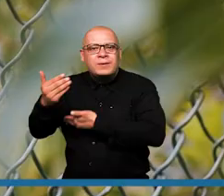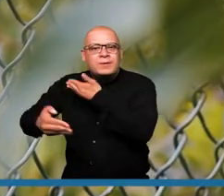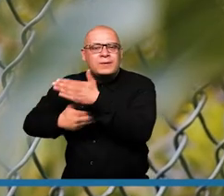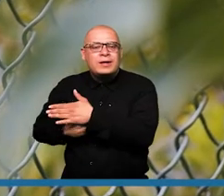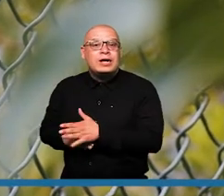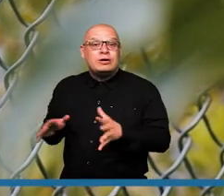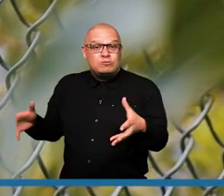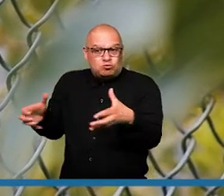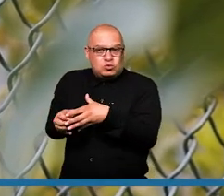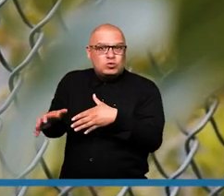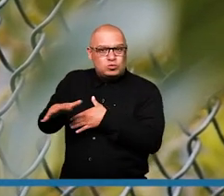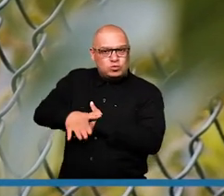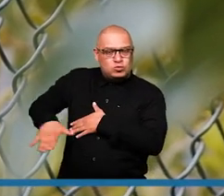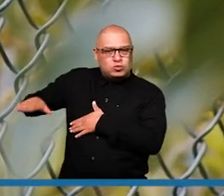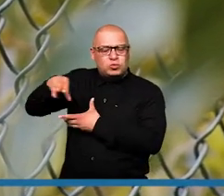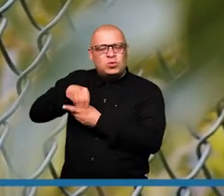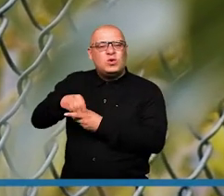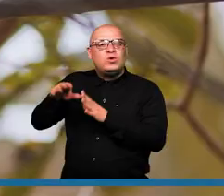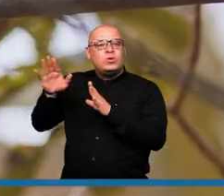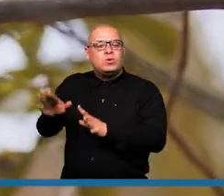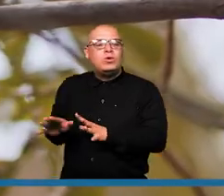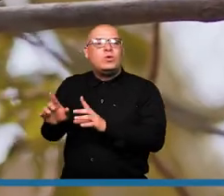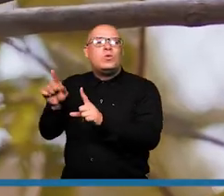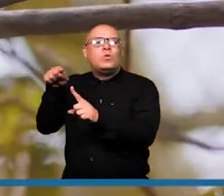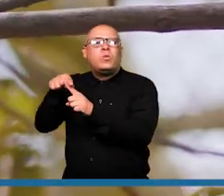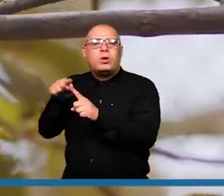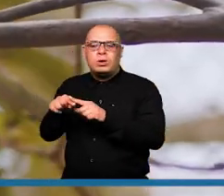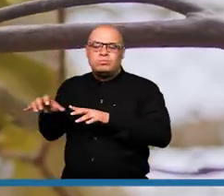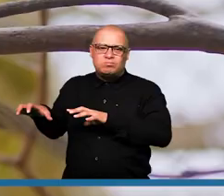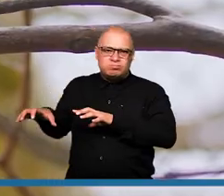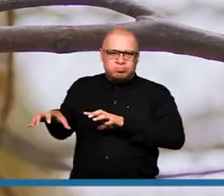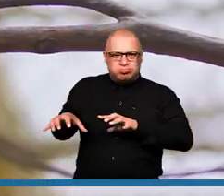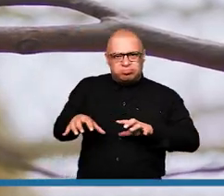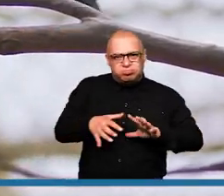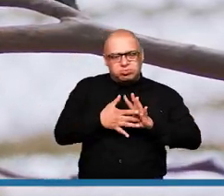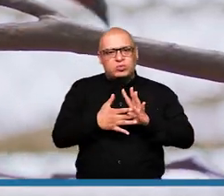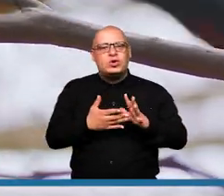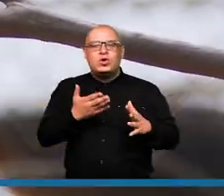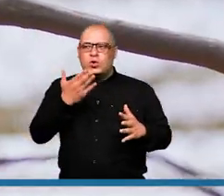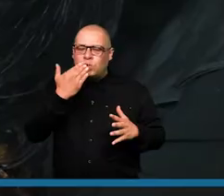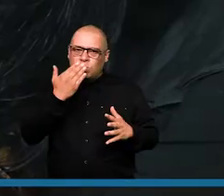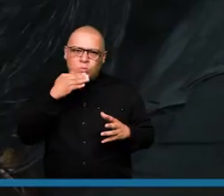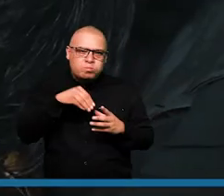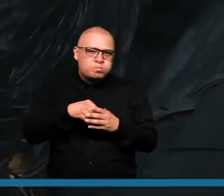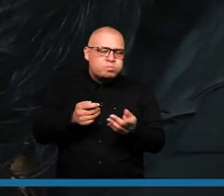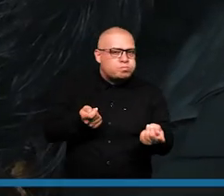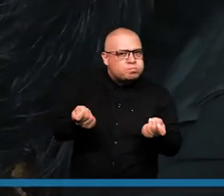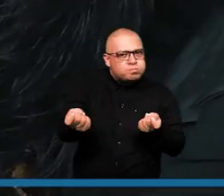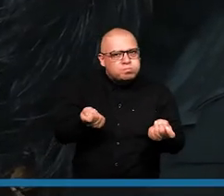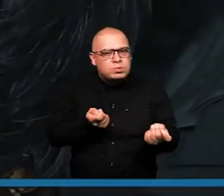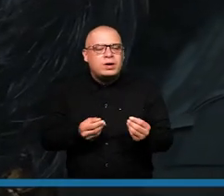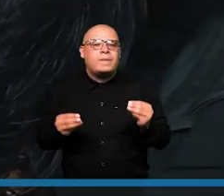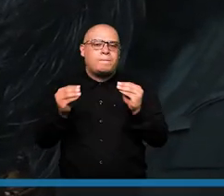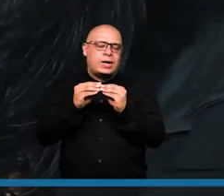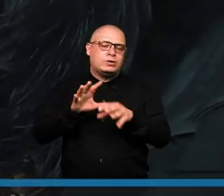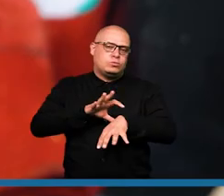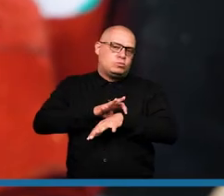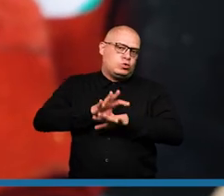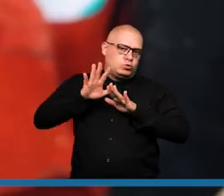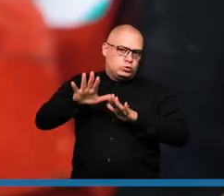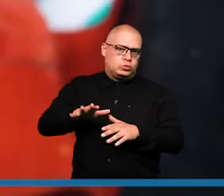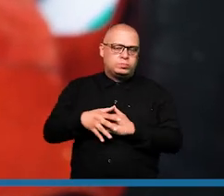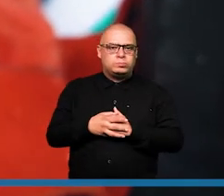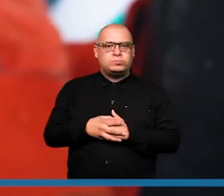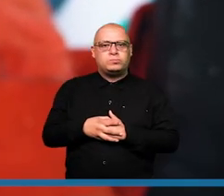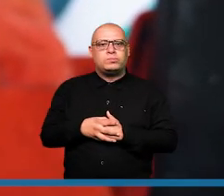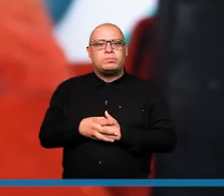estos individuos en términos comportamentales, nutricionales y, por supuesto, clínicos. ¿Con el fin de qué?